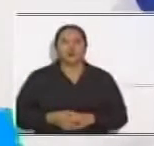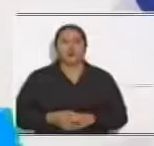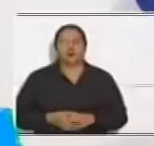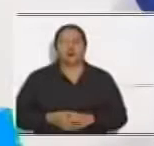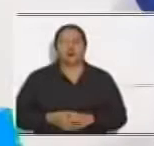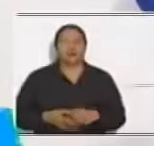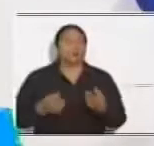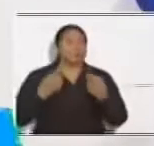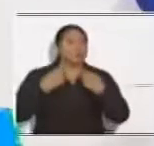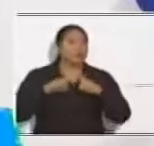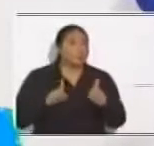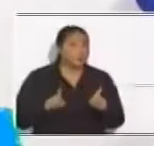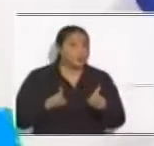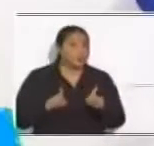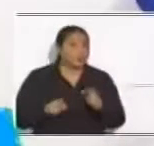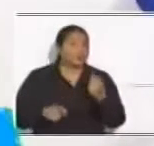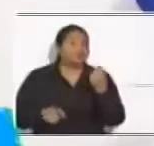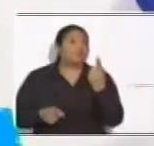Pero nos falta